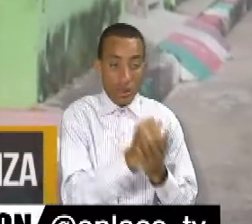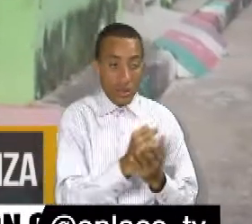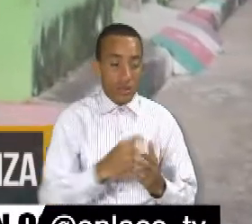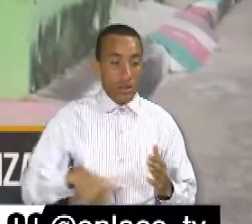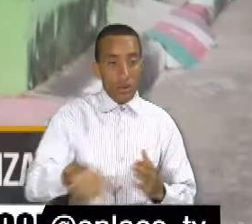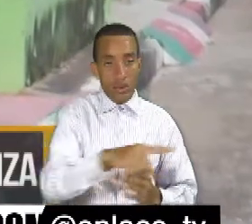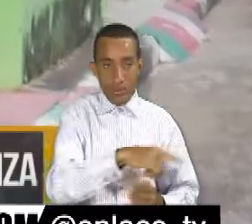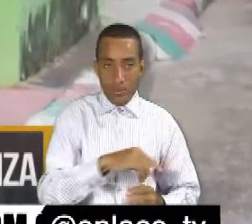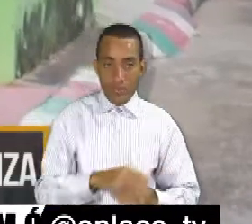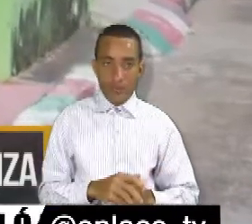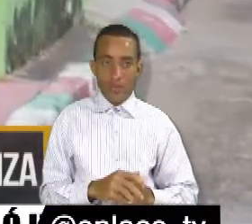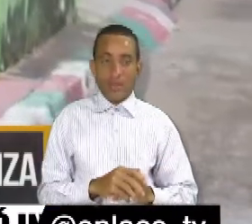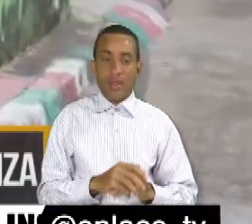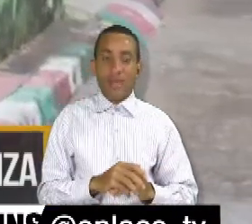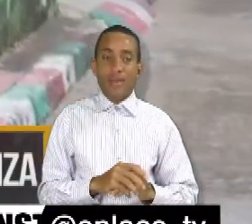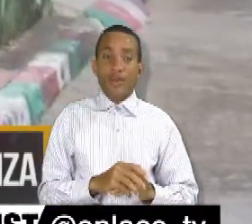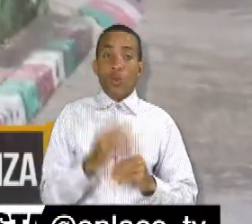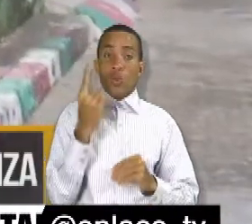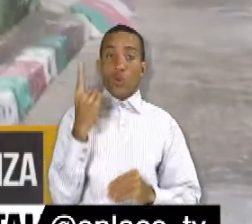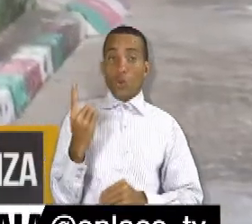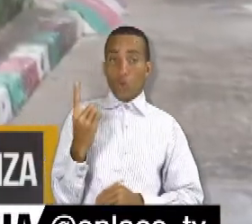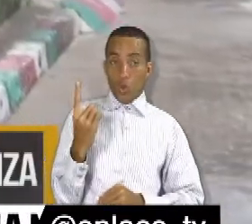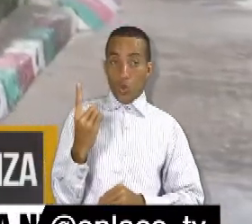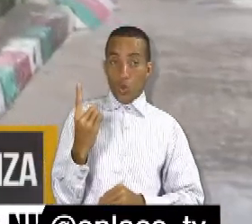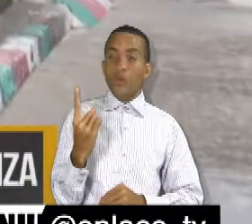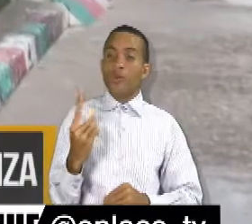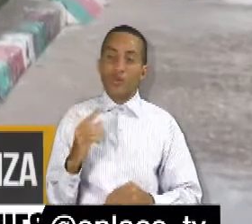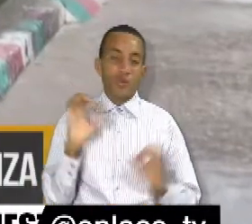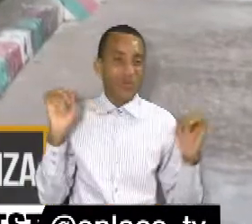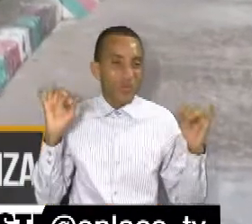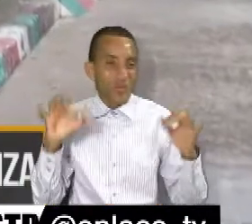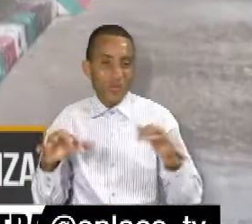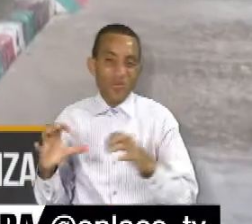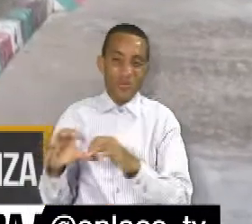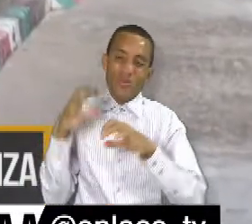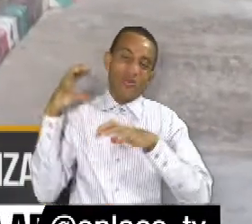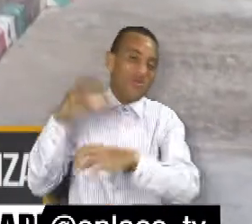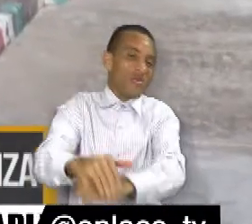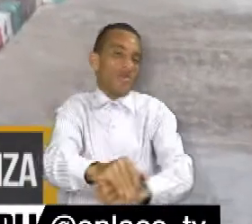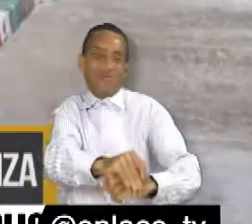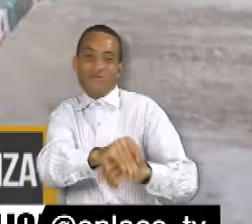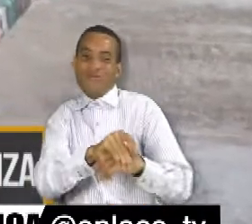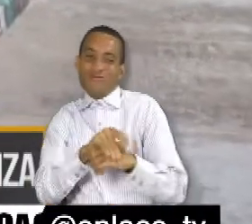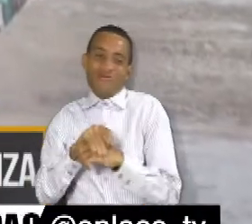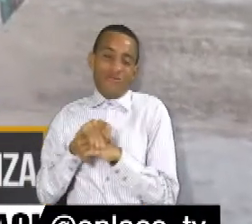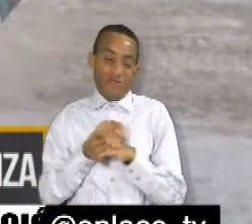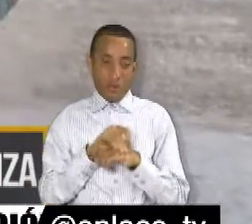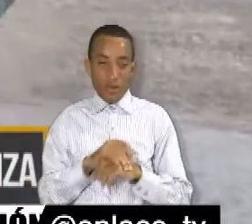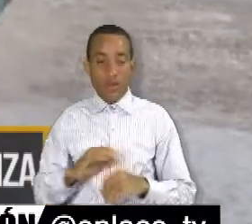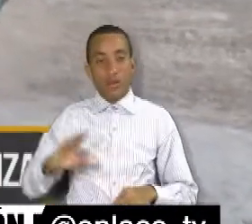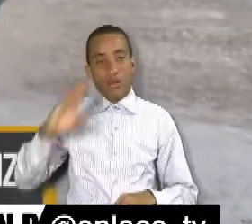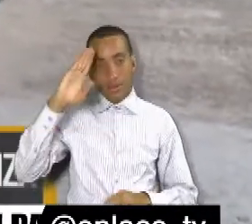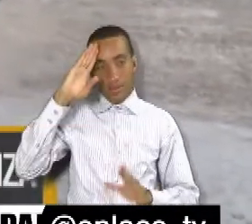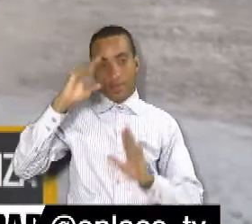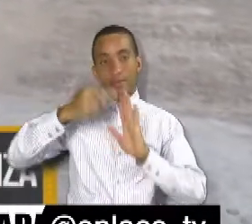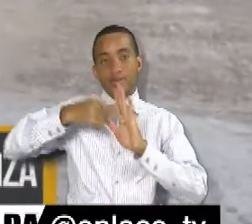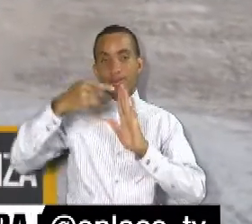ese momento en el que uno de los delincuentes fue detenido por la comunidad, hasta cuando llegaron las autoridades también y